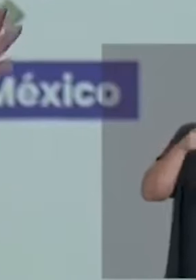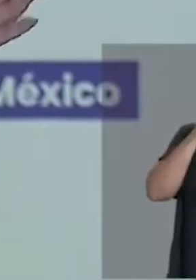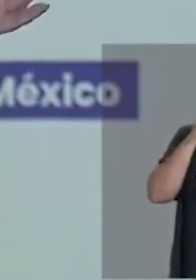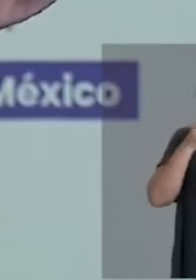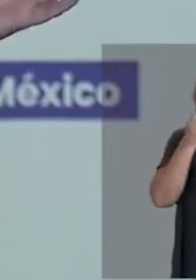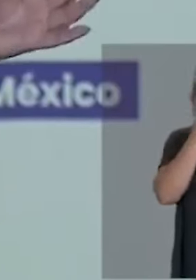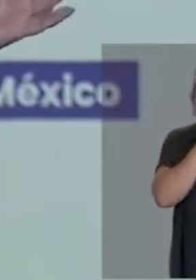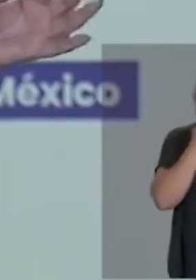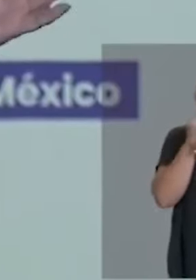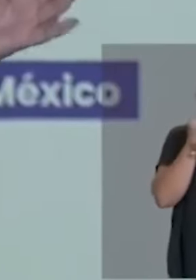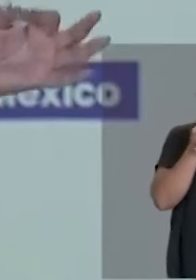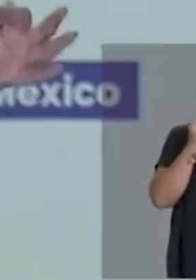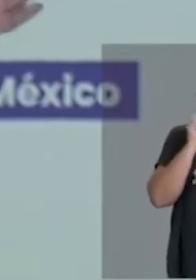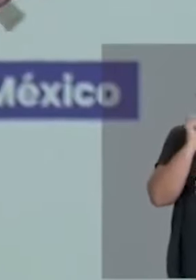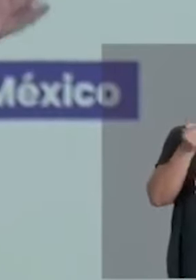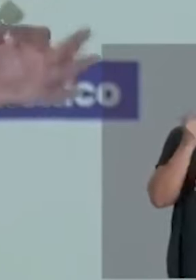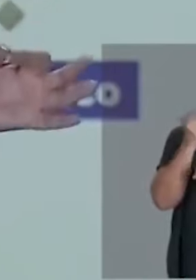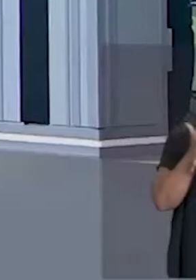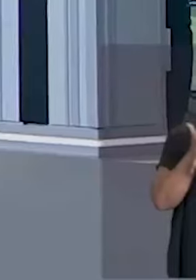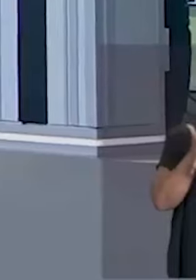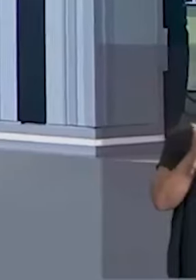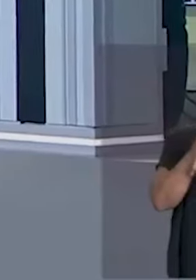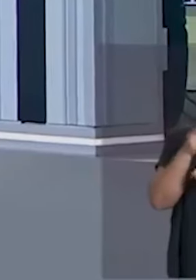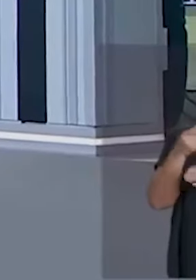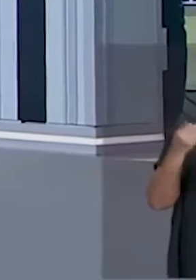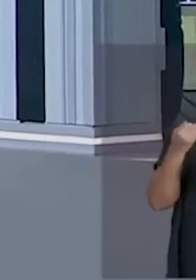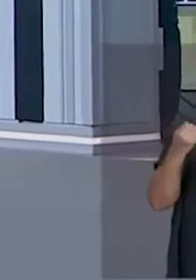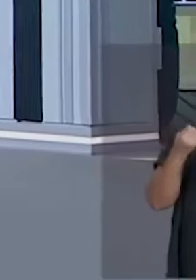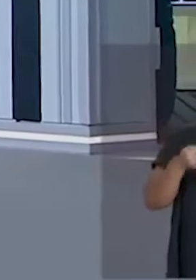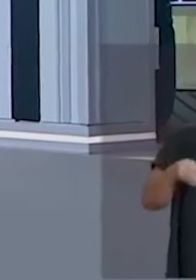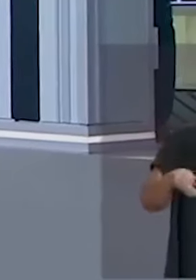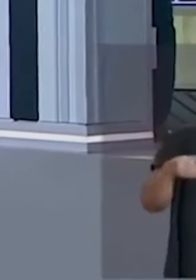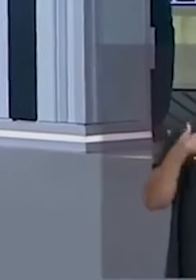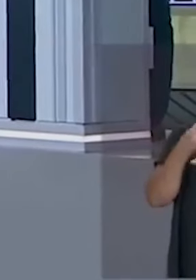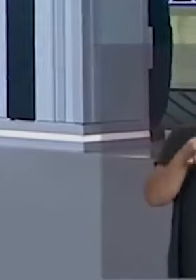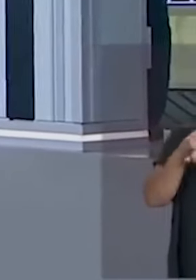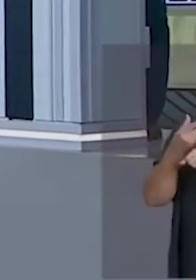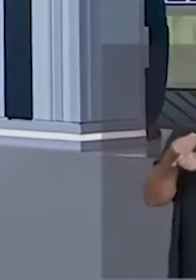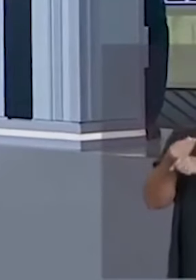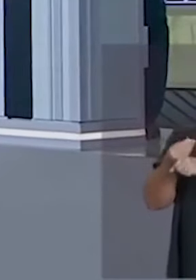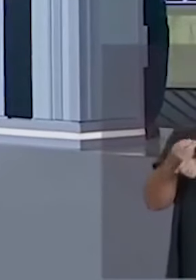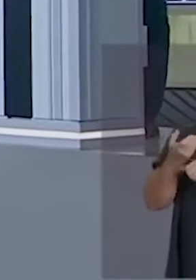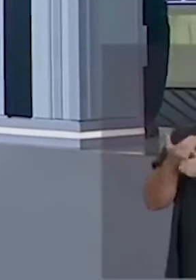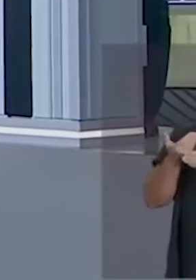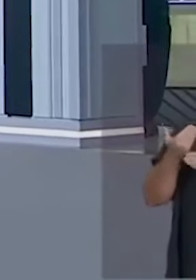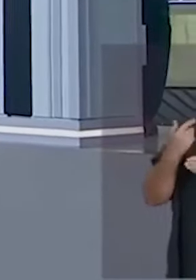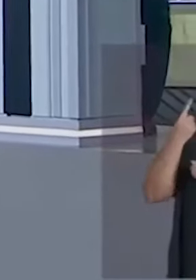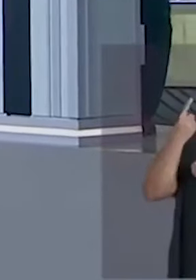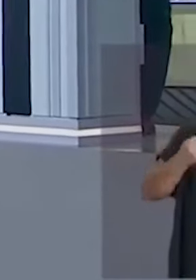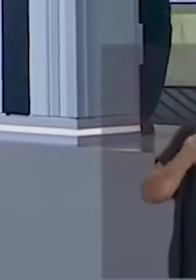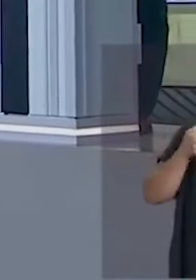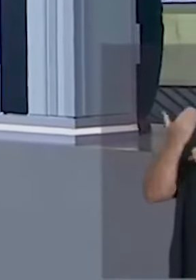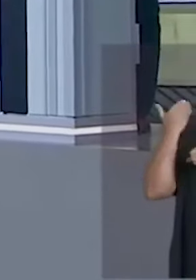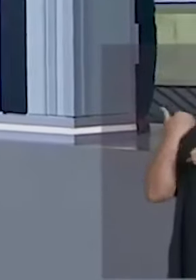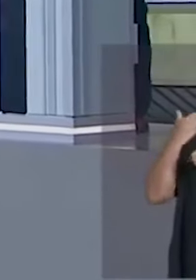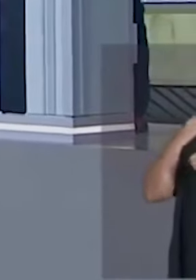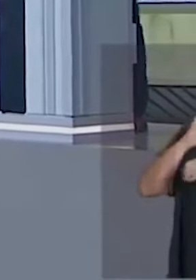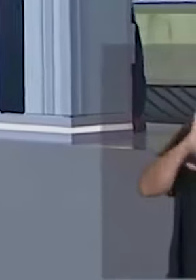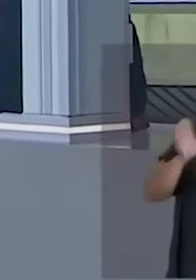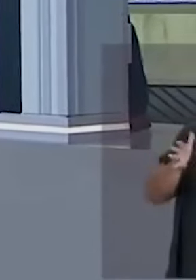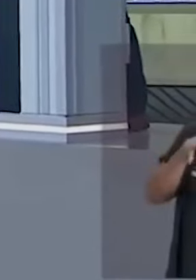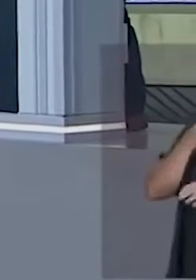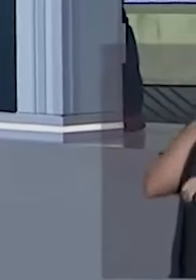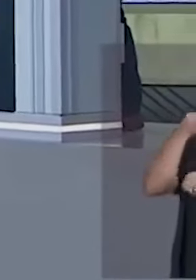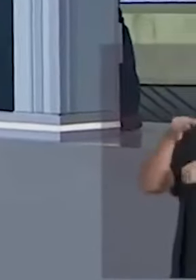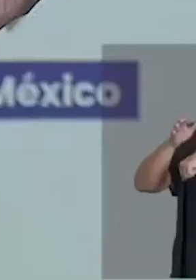oficio donde año y medio antes le advierten que en esa zona está fallando la estructura. Señora de